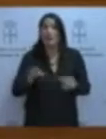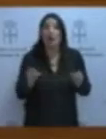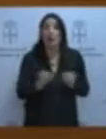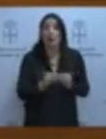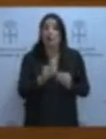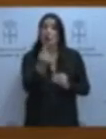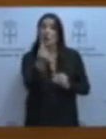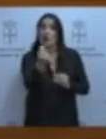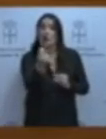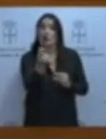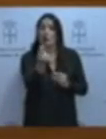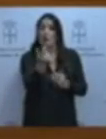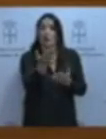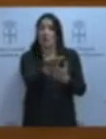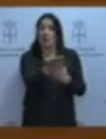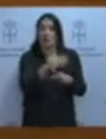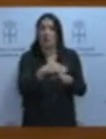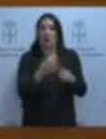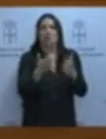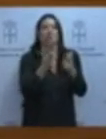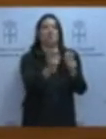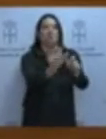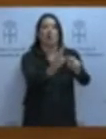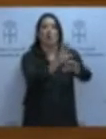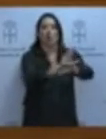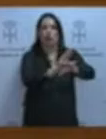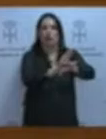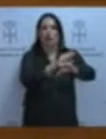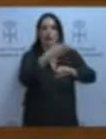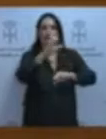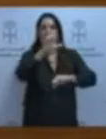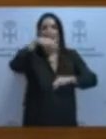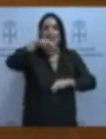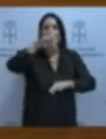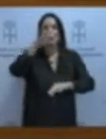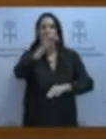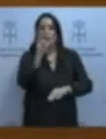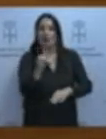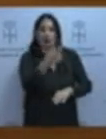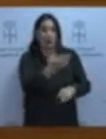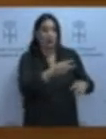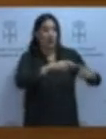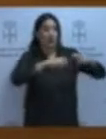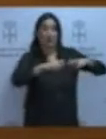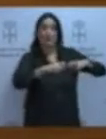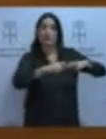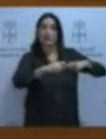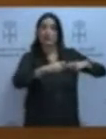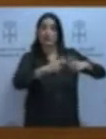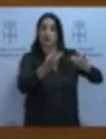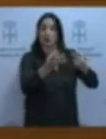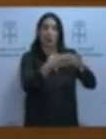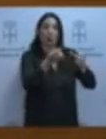capítulo concreto de la Consejería de Belén Fernández. Pues oye, siéntense con el Partido Socialista a negociar presupuestos.